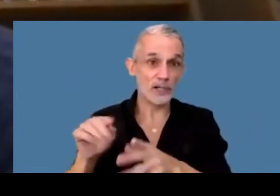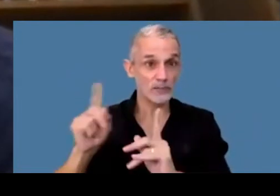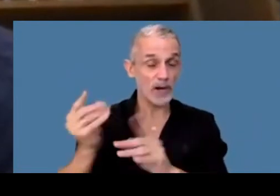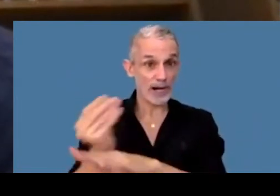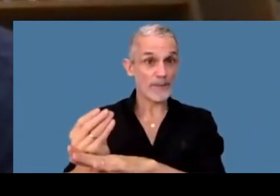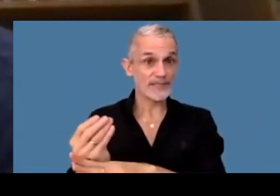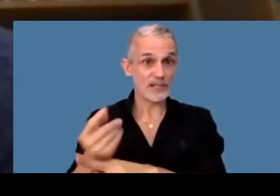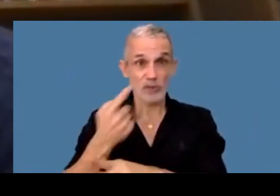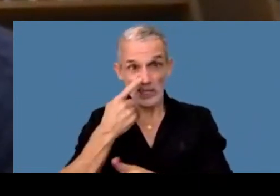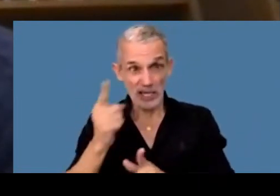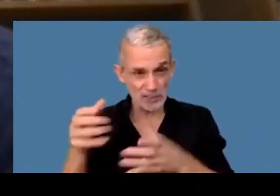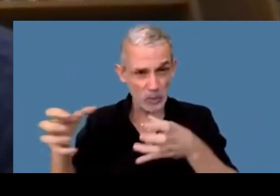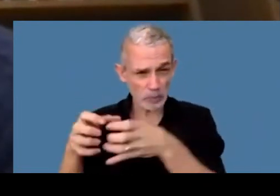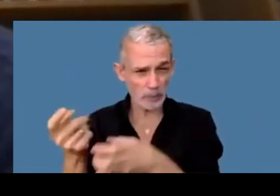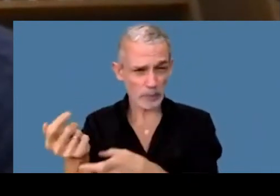intereses.